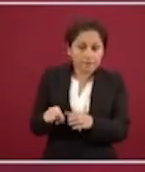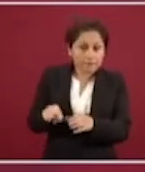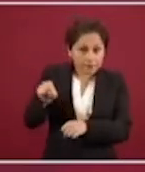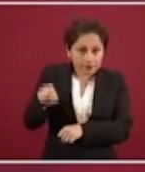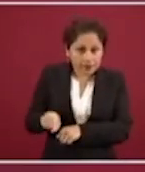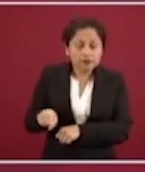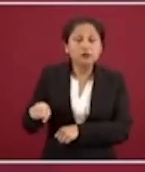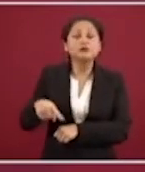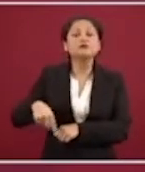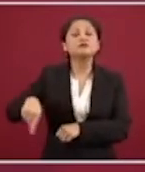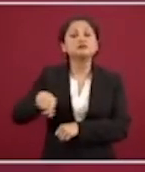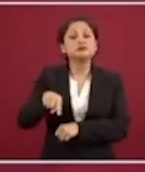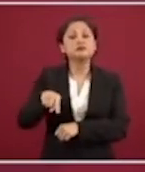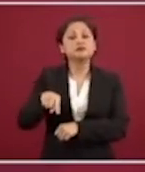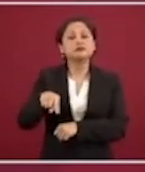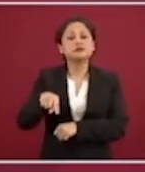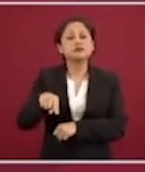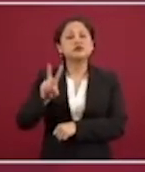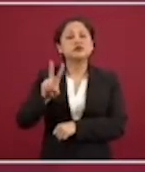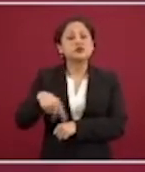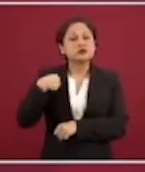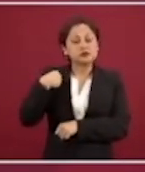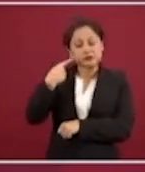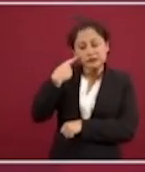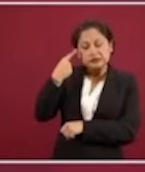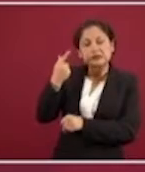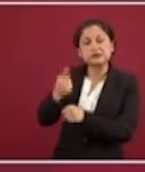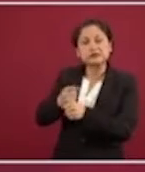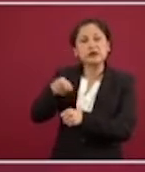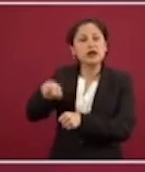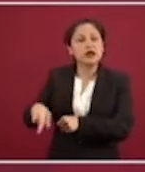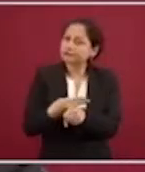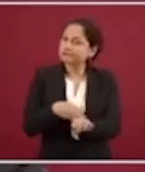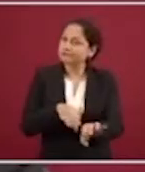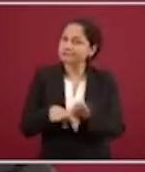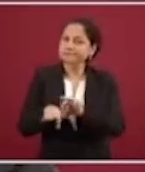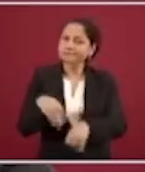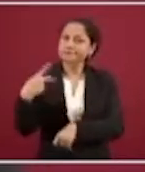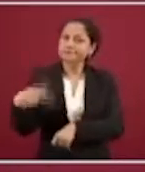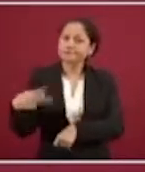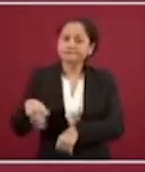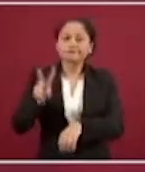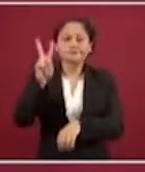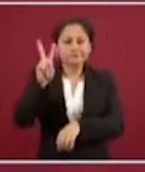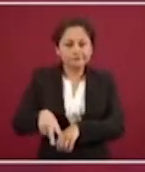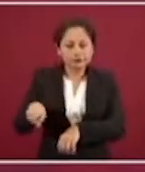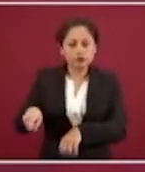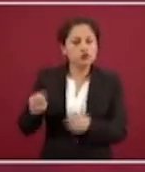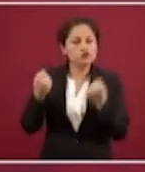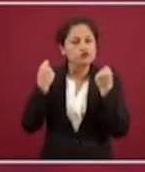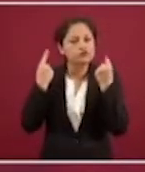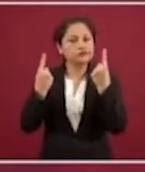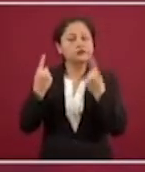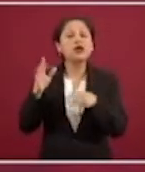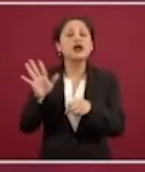manera muy responsable, heroica, porque son los que están